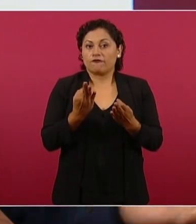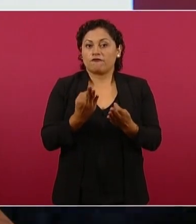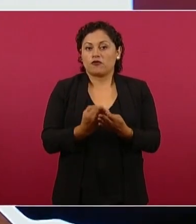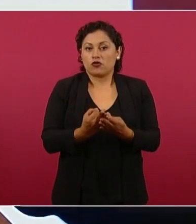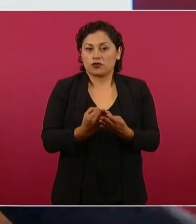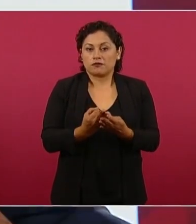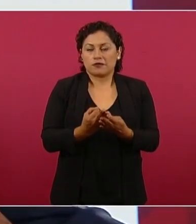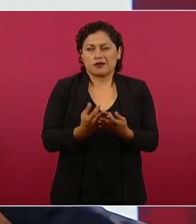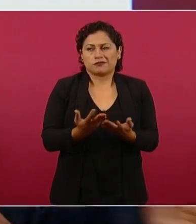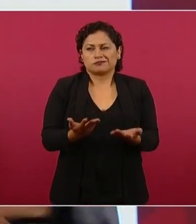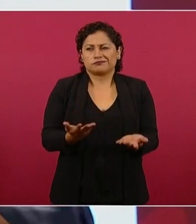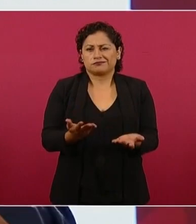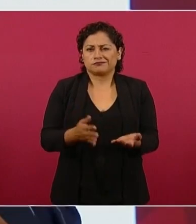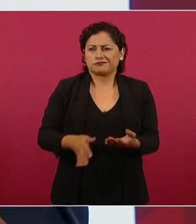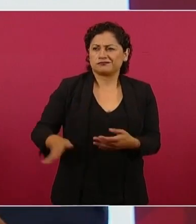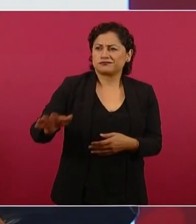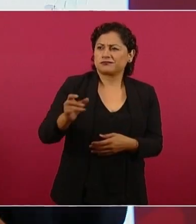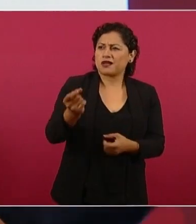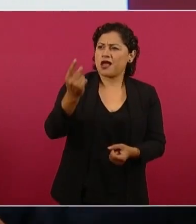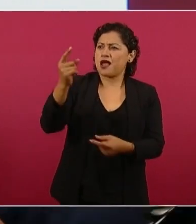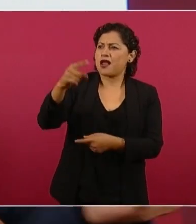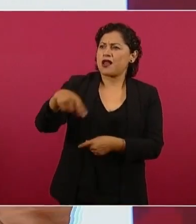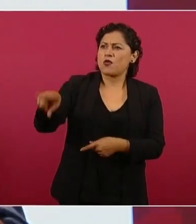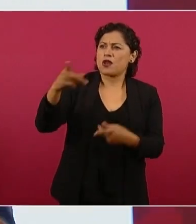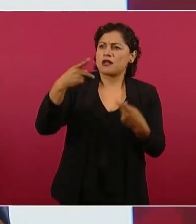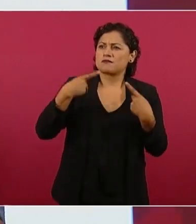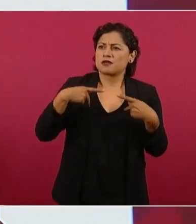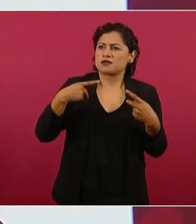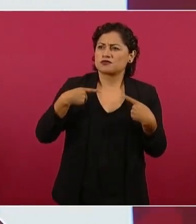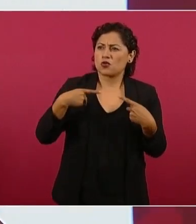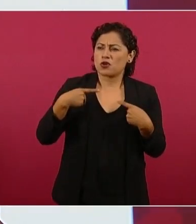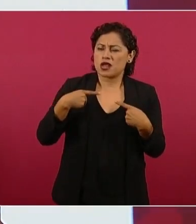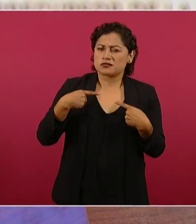Los que ni siquiera